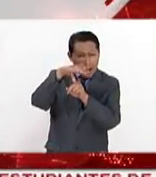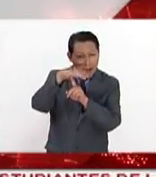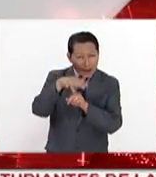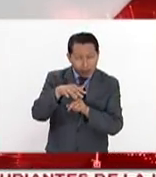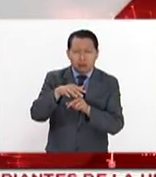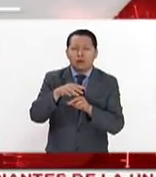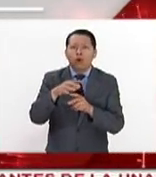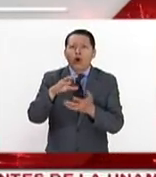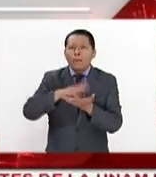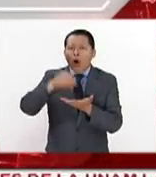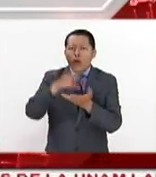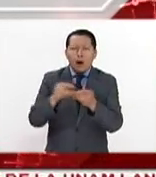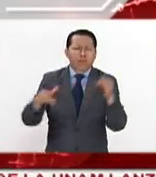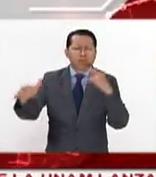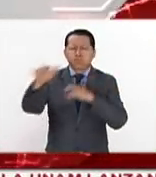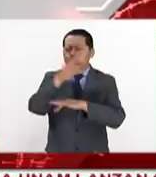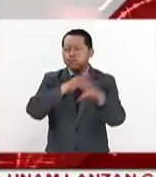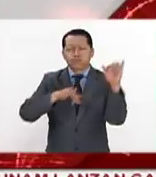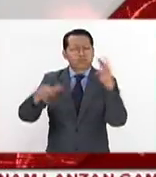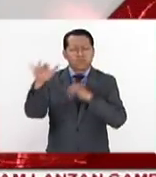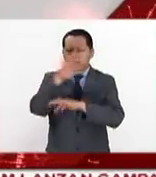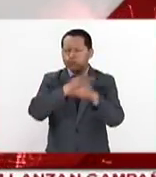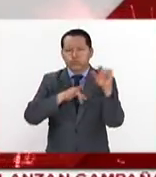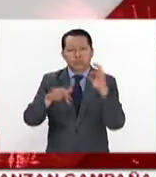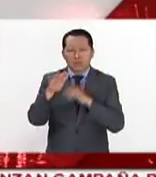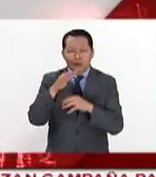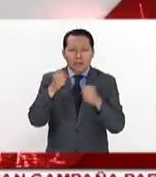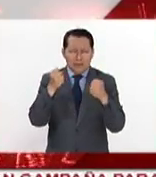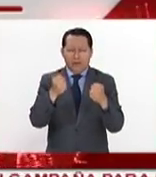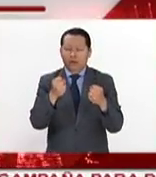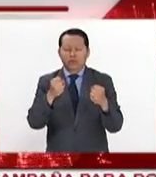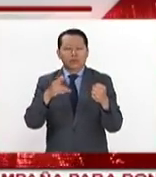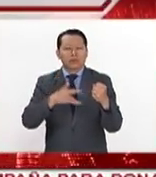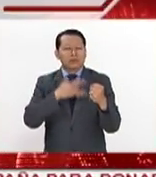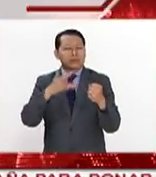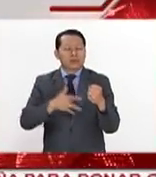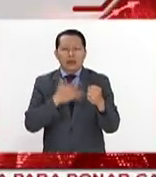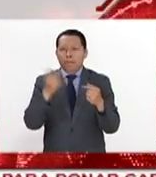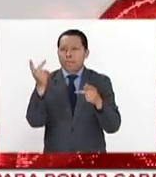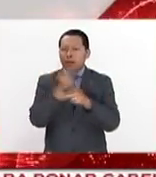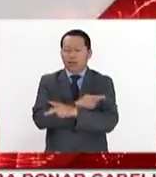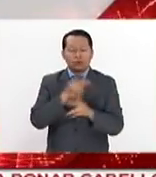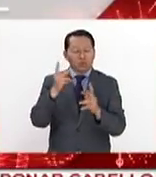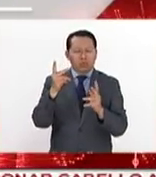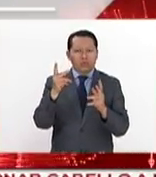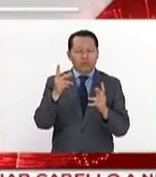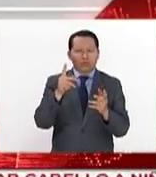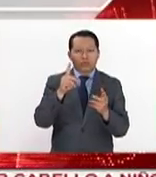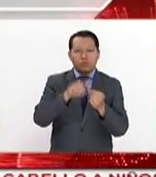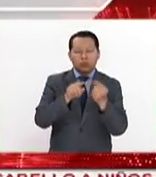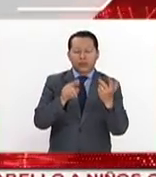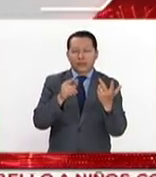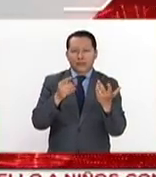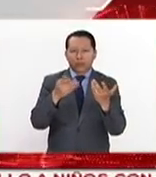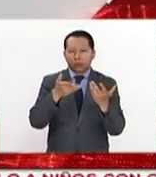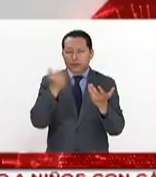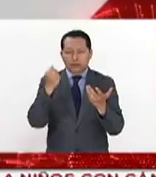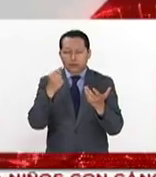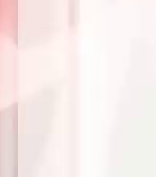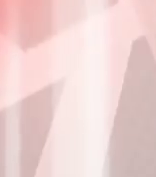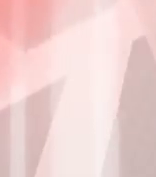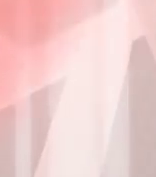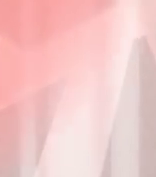cubrió todo. Los pilotos perdieron entonces la referencia de dónde se encontraba y sucedió el accidente.